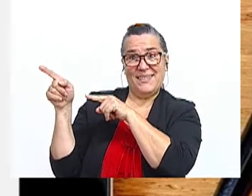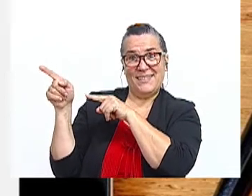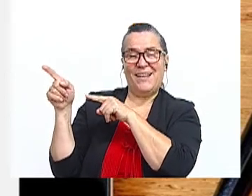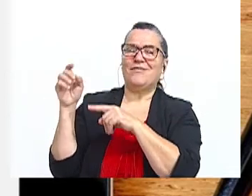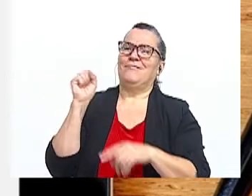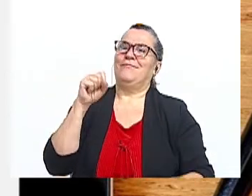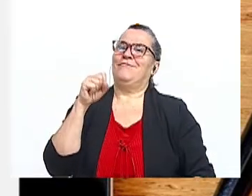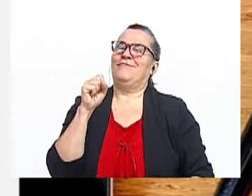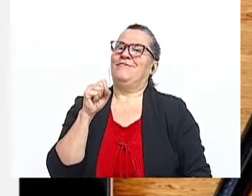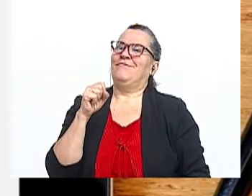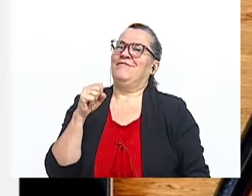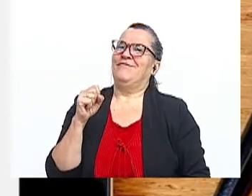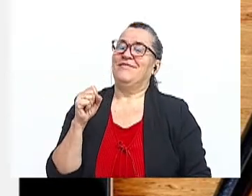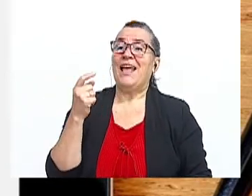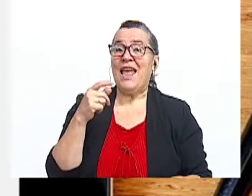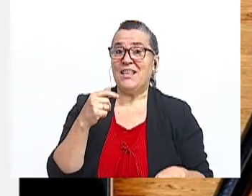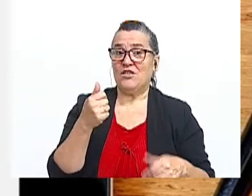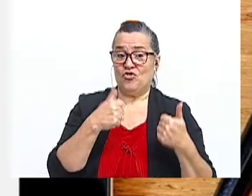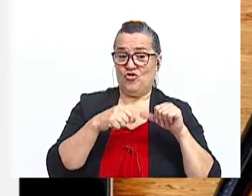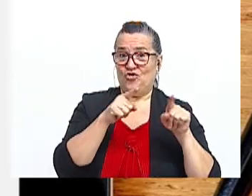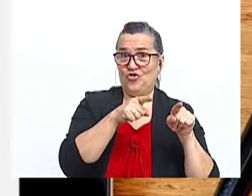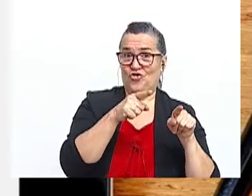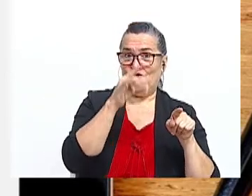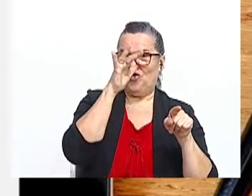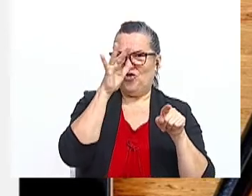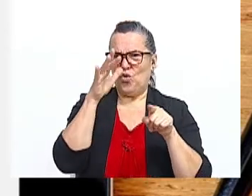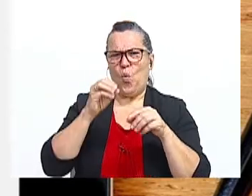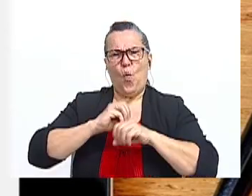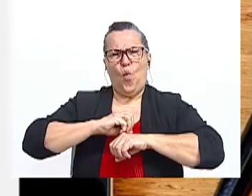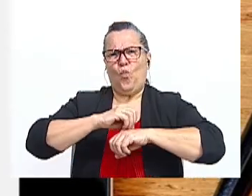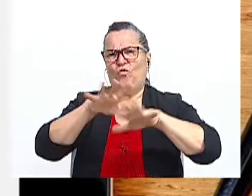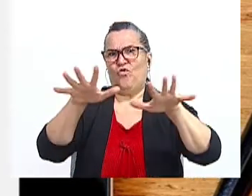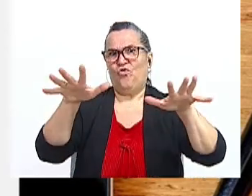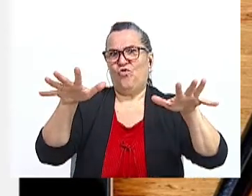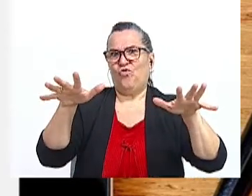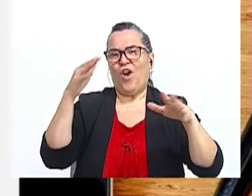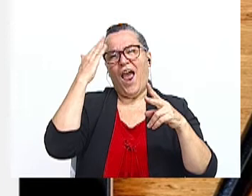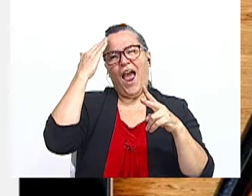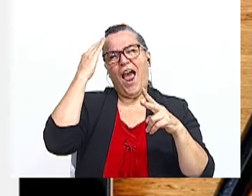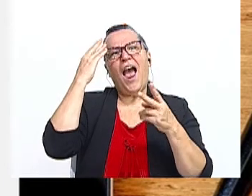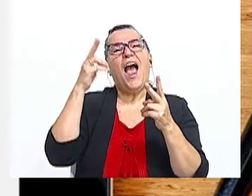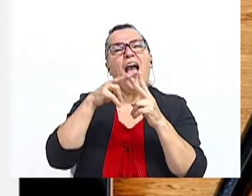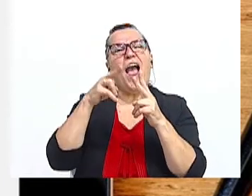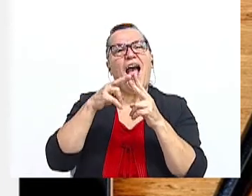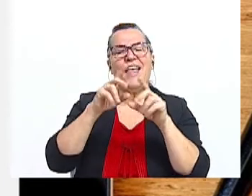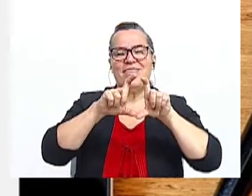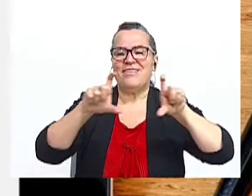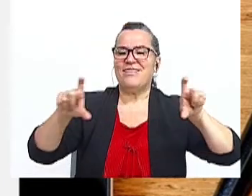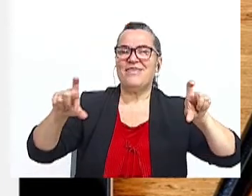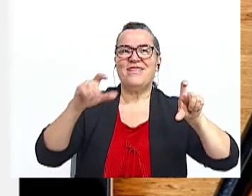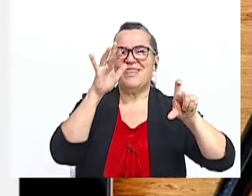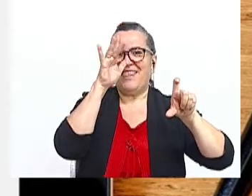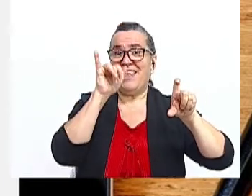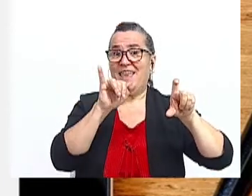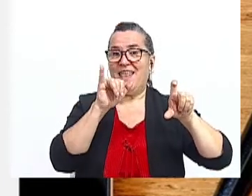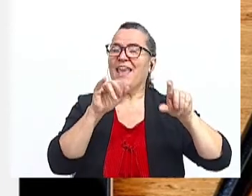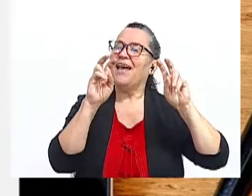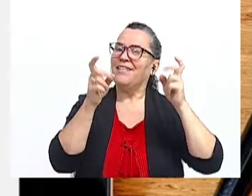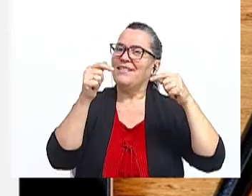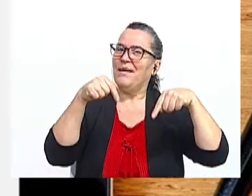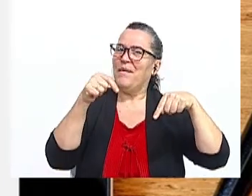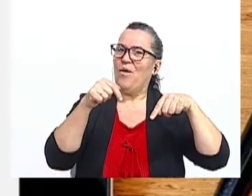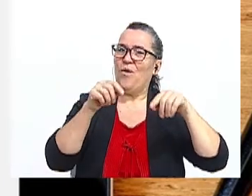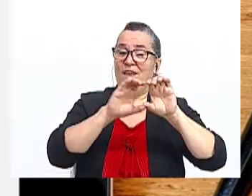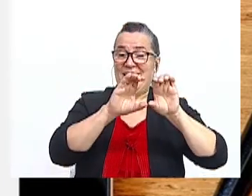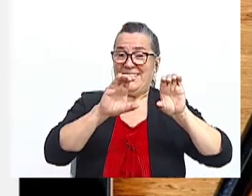Sí, claro, porque estos personajes son de alta difusión y fueron conocidos a través de la tira cómica. Y ese es nuestro tema de hoy, la